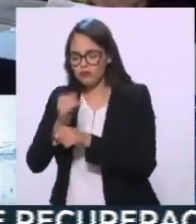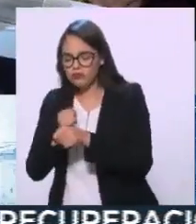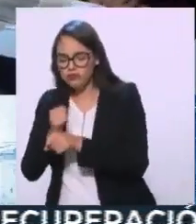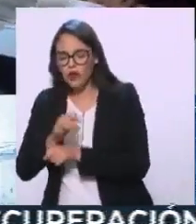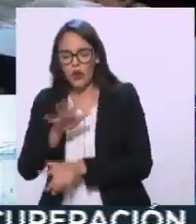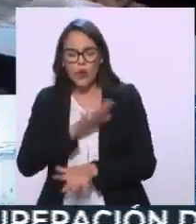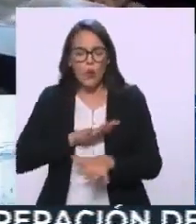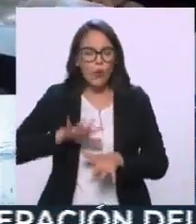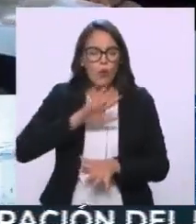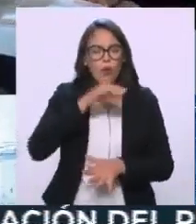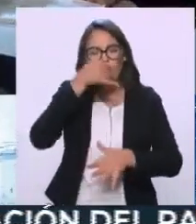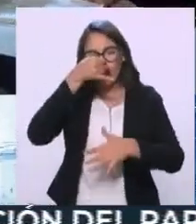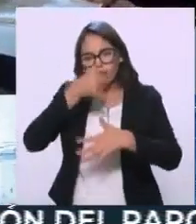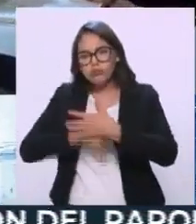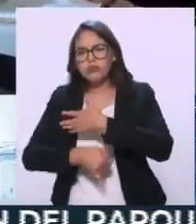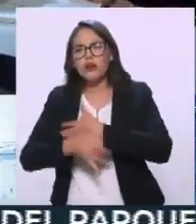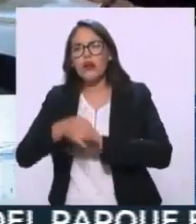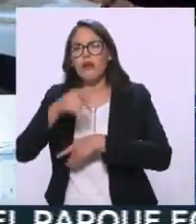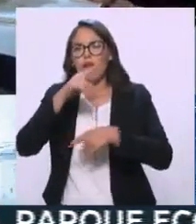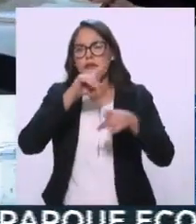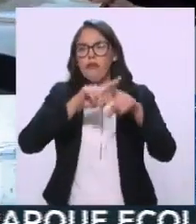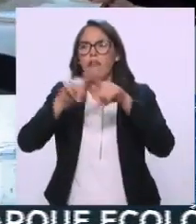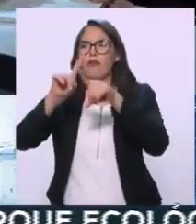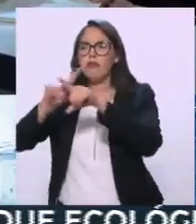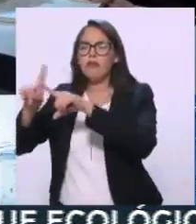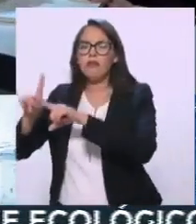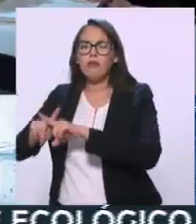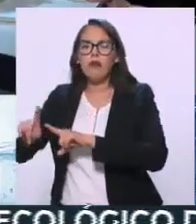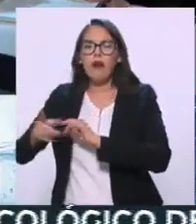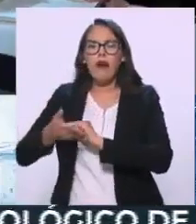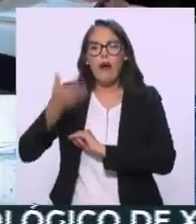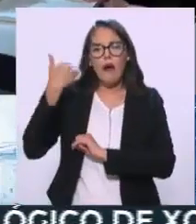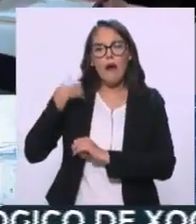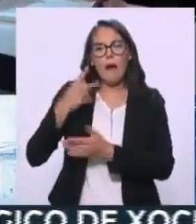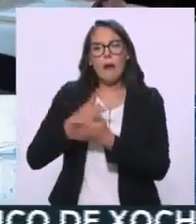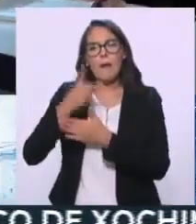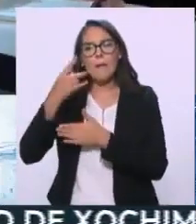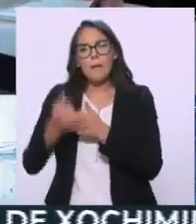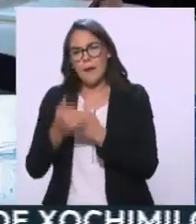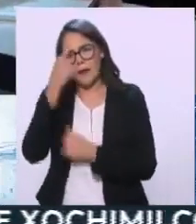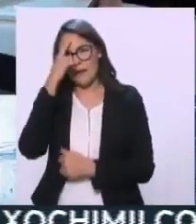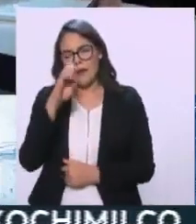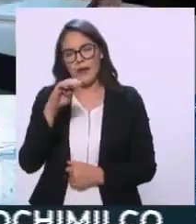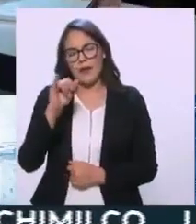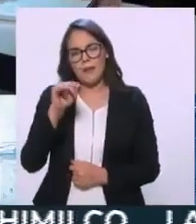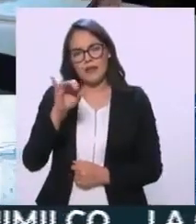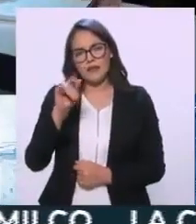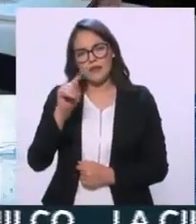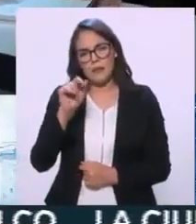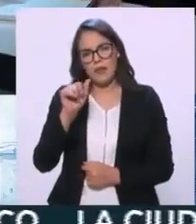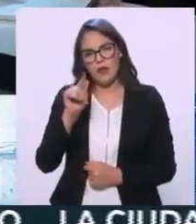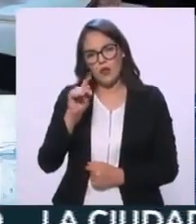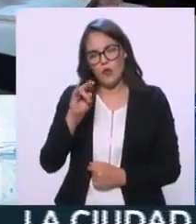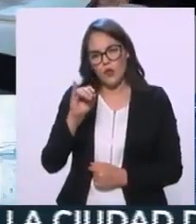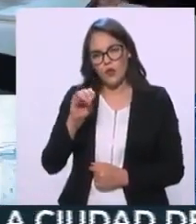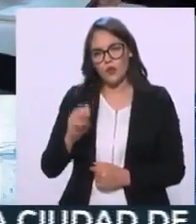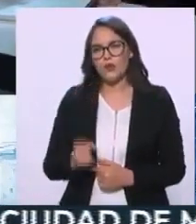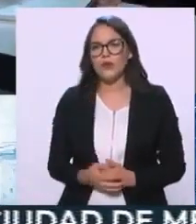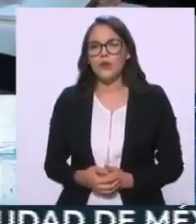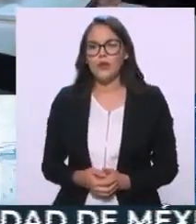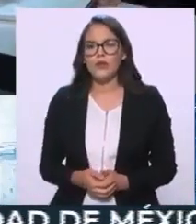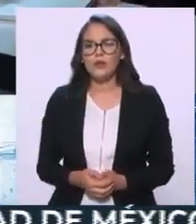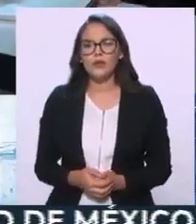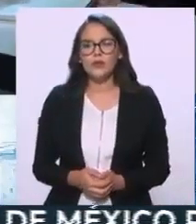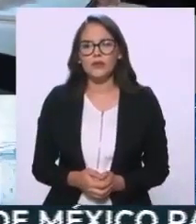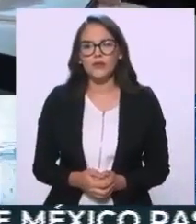aquellos caminos que nos ofrecían la apertura a los proyectos emancipatorios. Jorge, y sobre estos